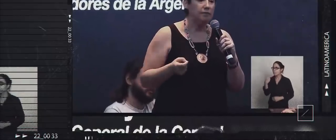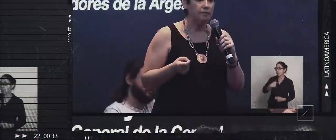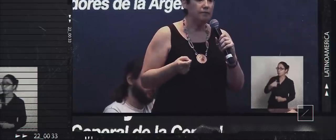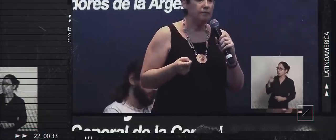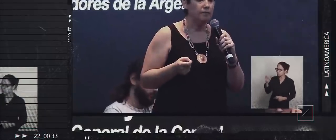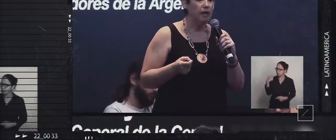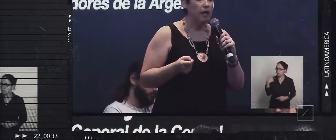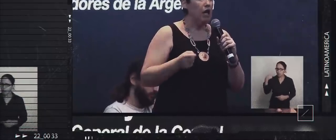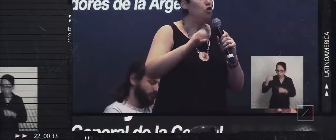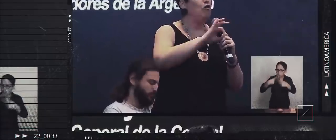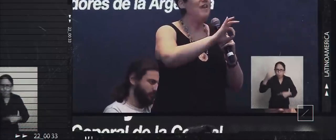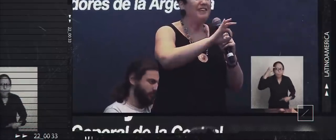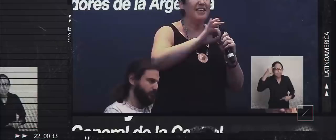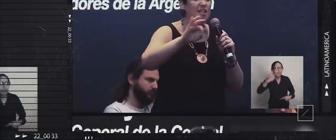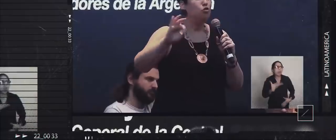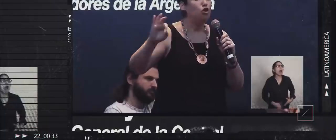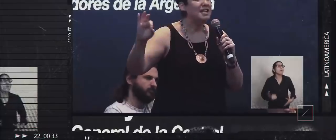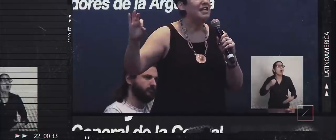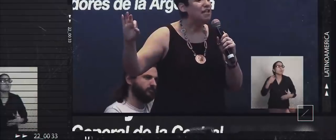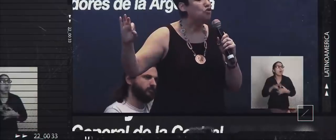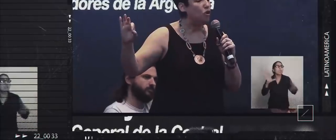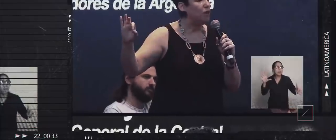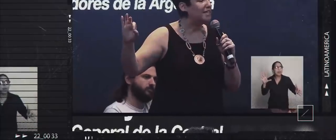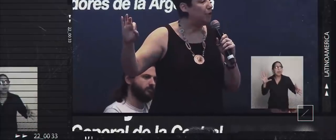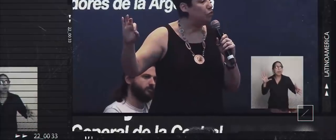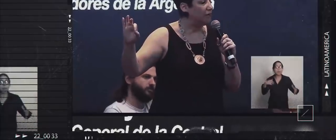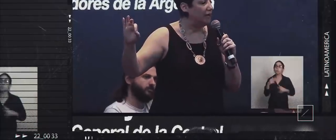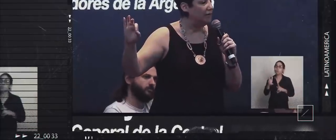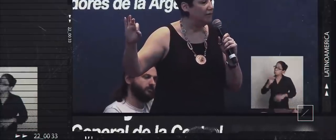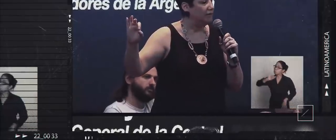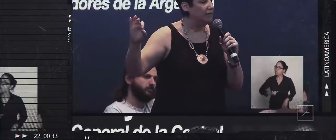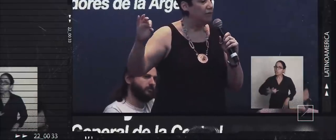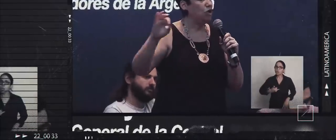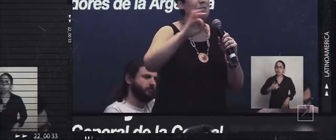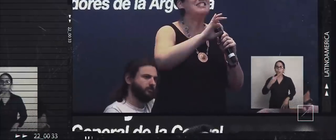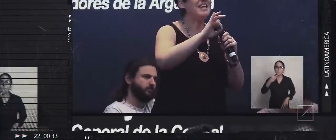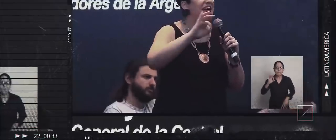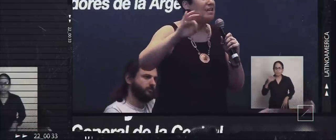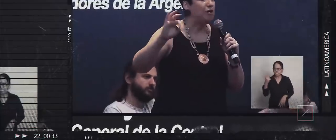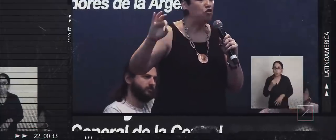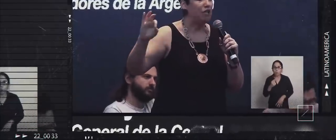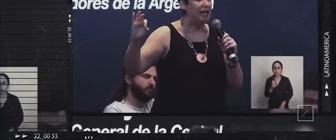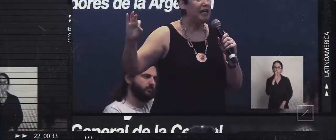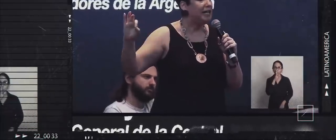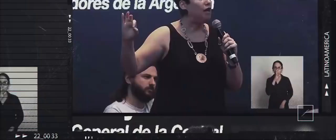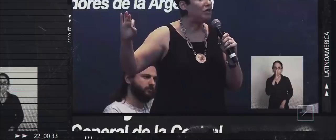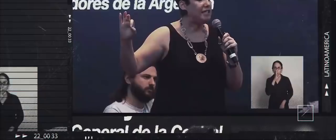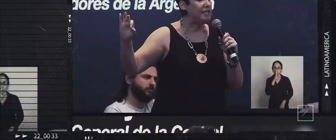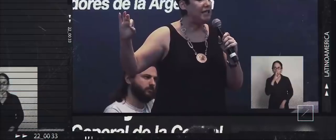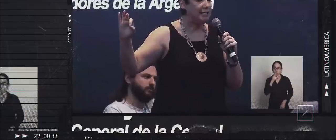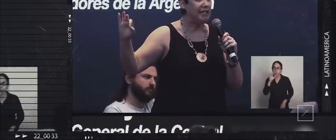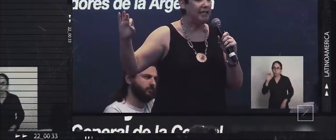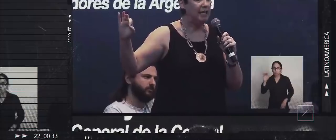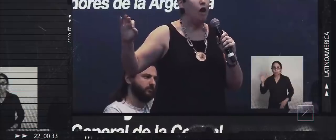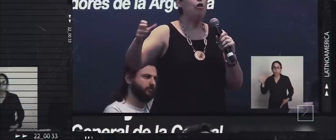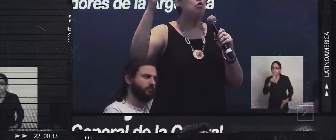sí. Y hubo 20 segundos de silencio después de esa pregunta, porque parece que nadie puede sostener algo así